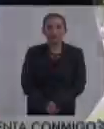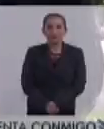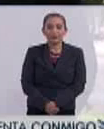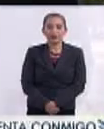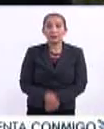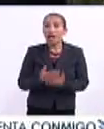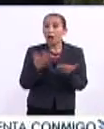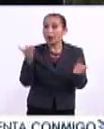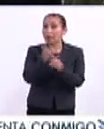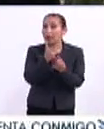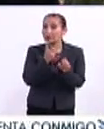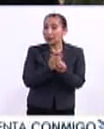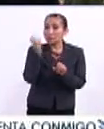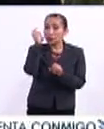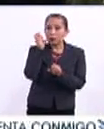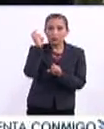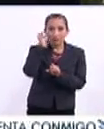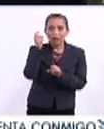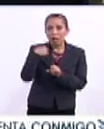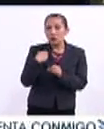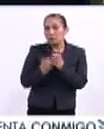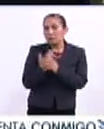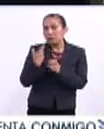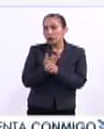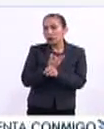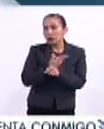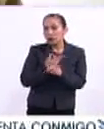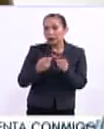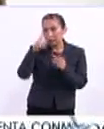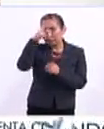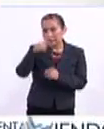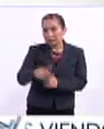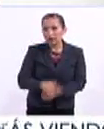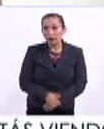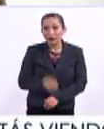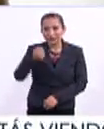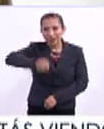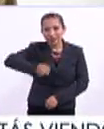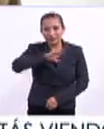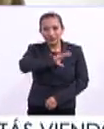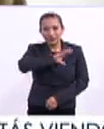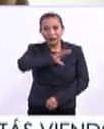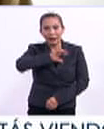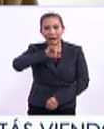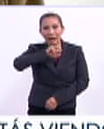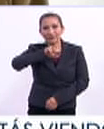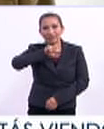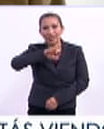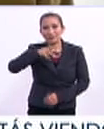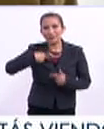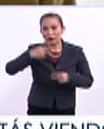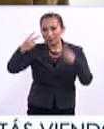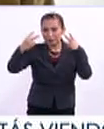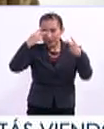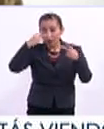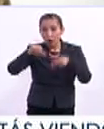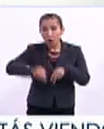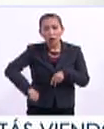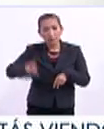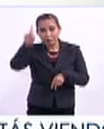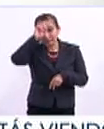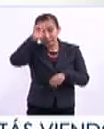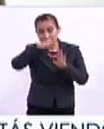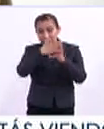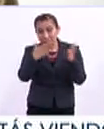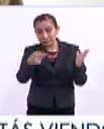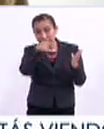Y ahora los invito a que escuchemos Novedad de la Patria. Saludos, estimado Javier y televidentes. Hoy les voy a recomendar un